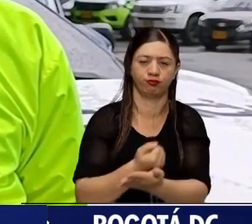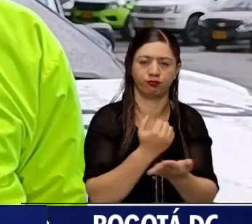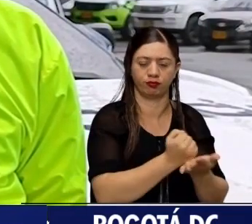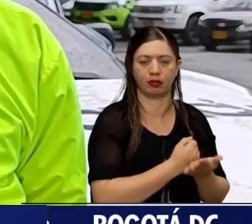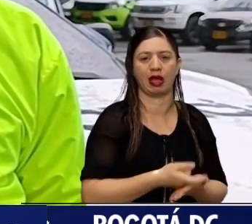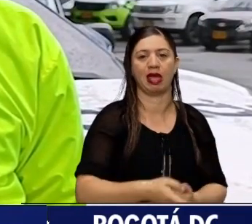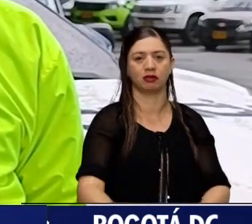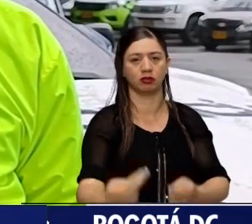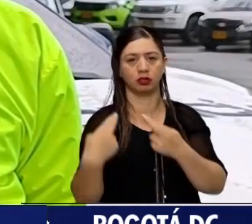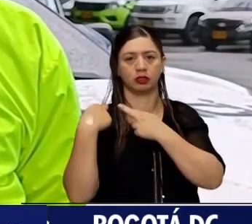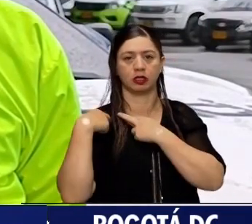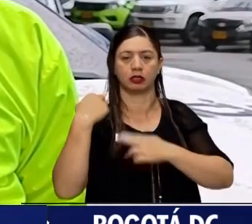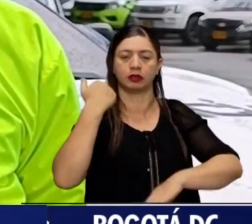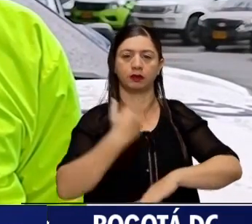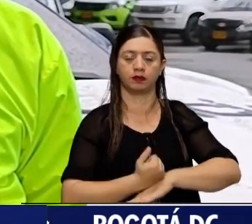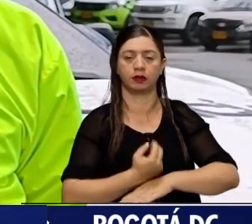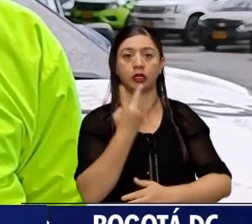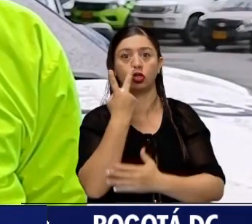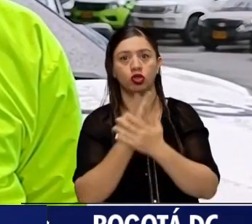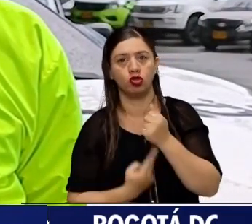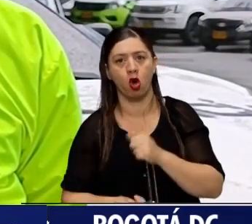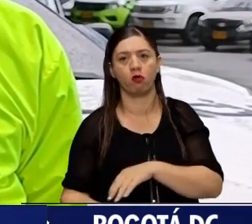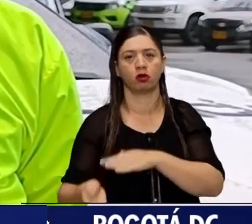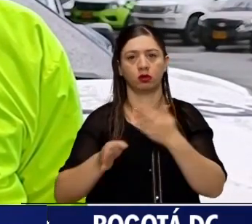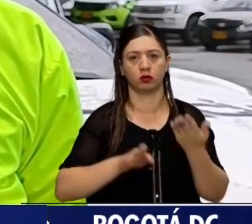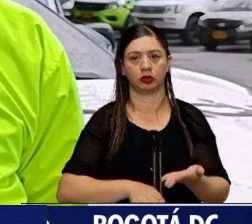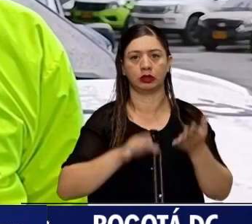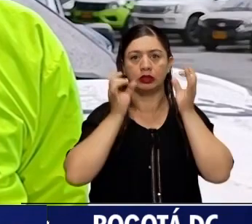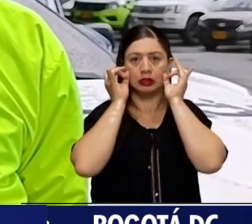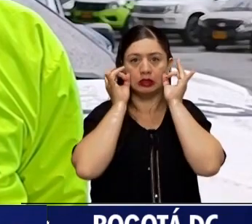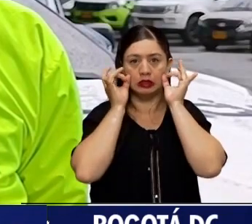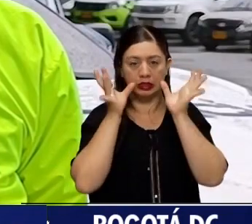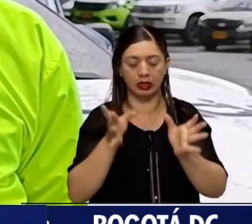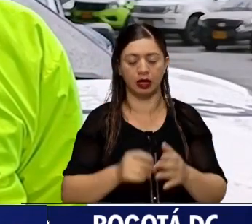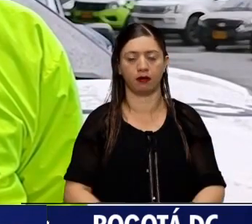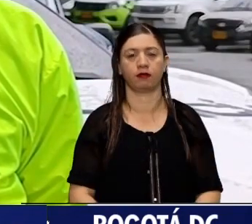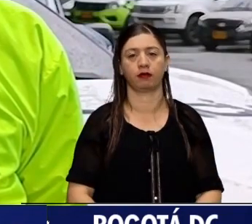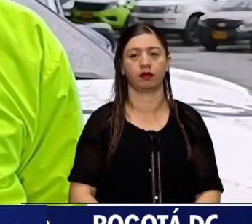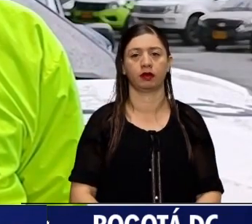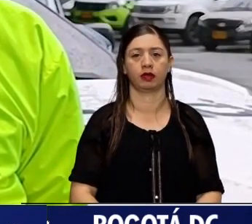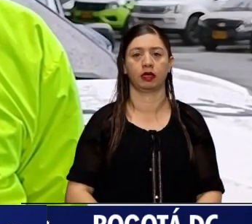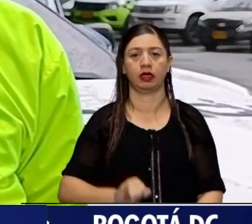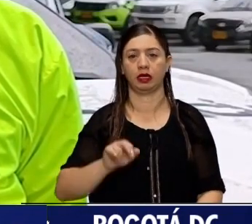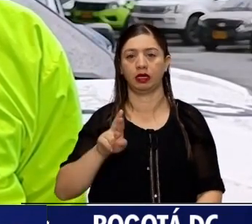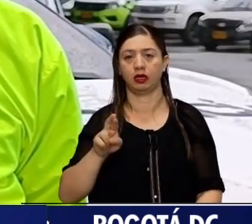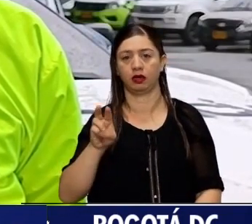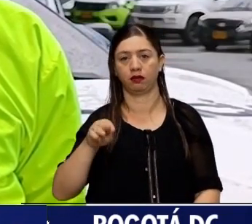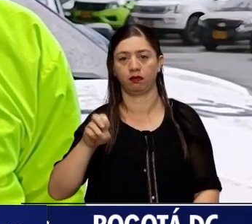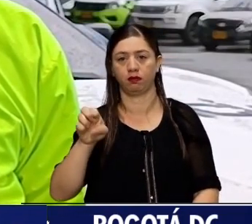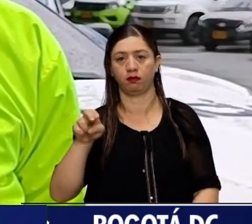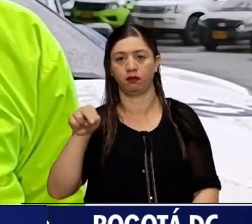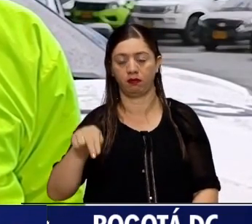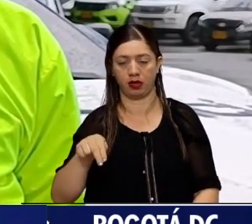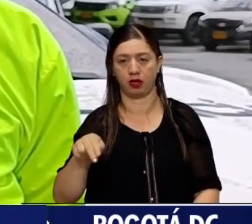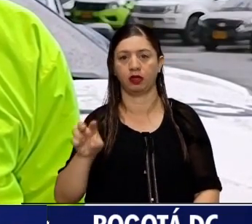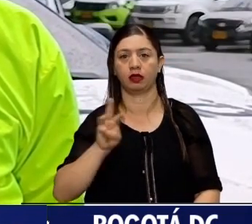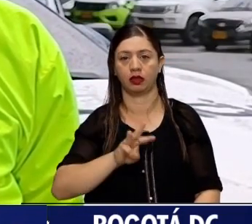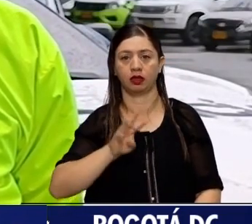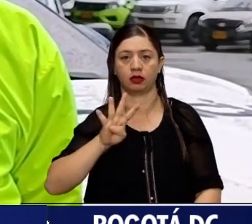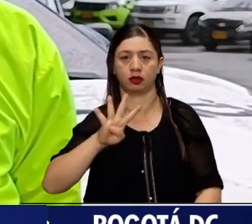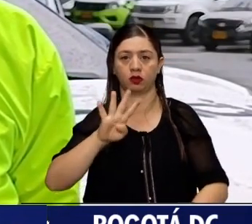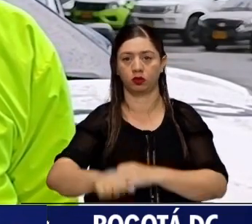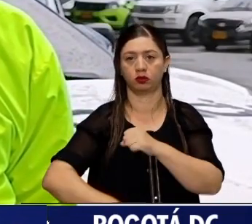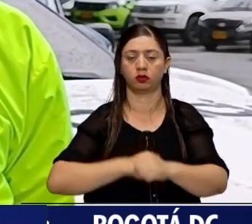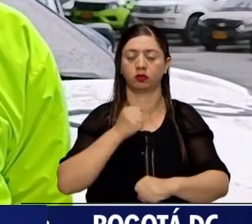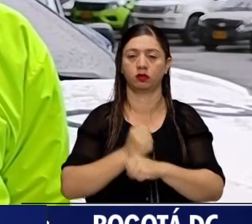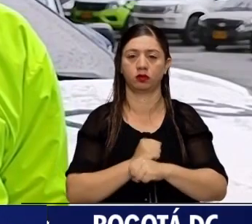materiales del doble homicidio agravado en contra de la humanidad de ir medio sue ramírez morales de 34